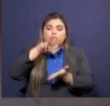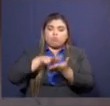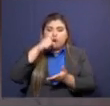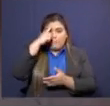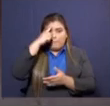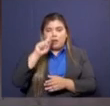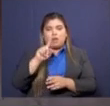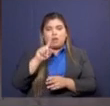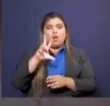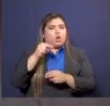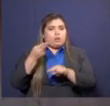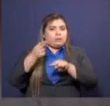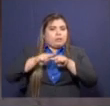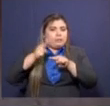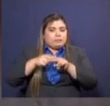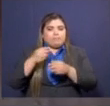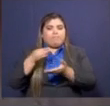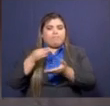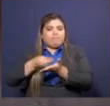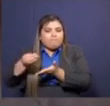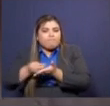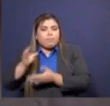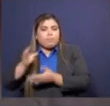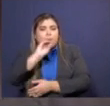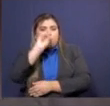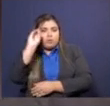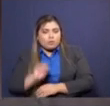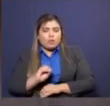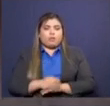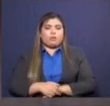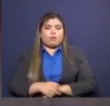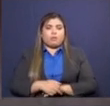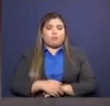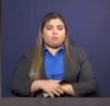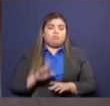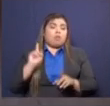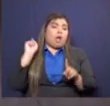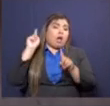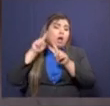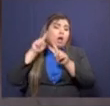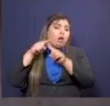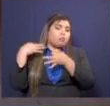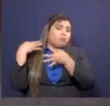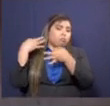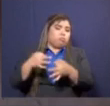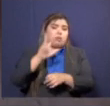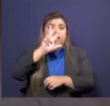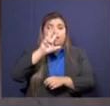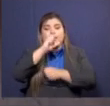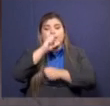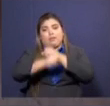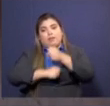no tributar en base al CAIR de hasta 3 años.